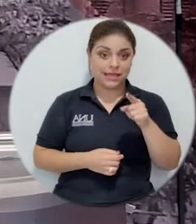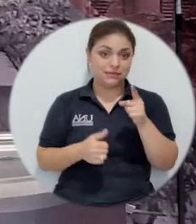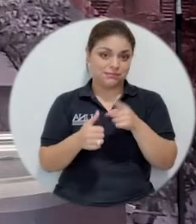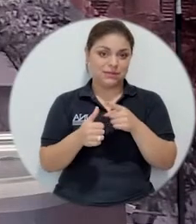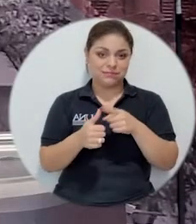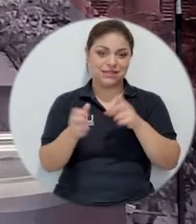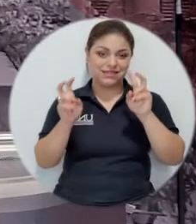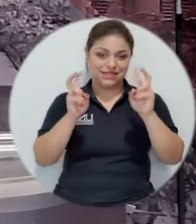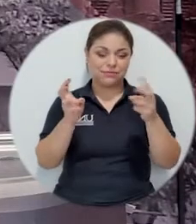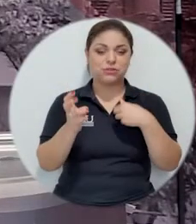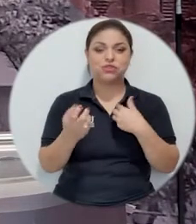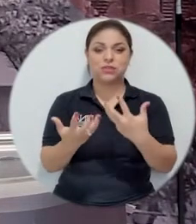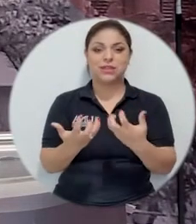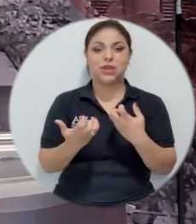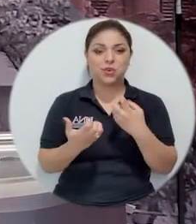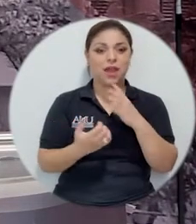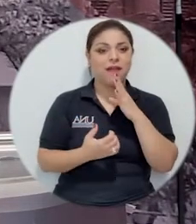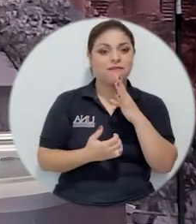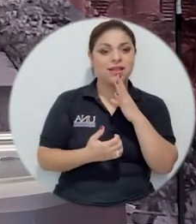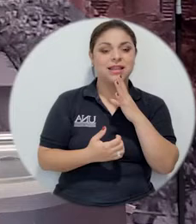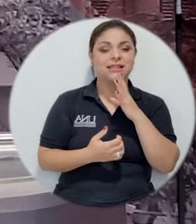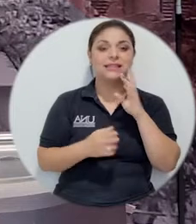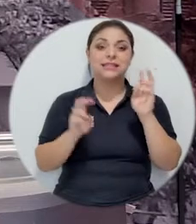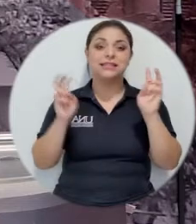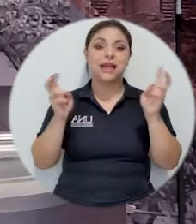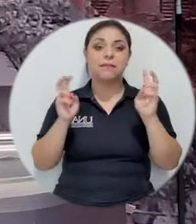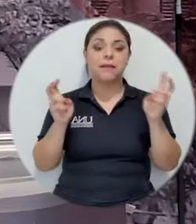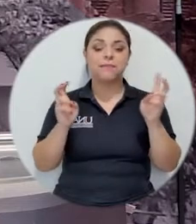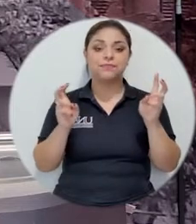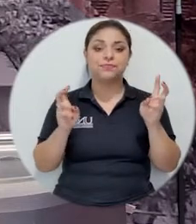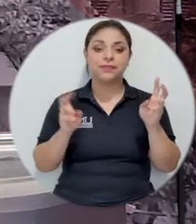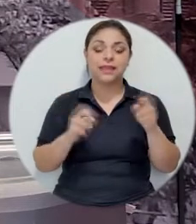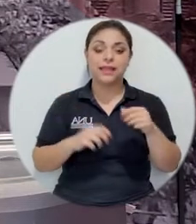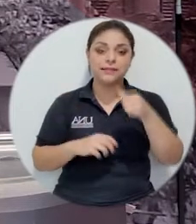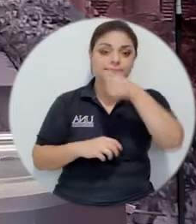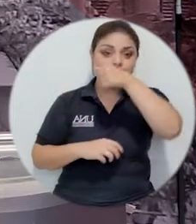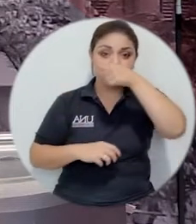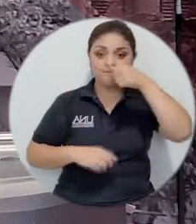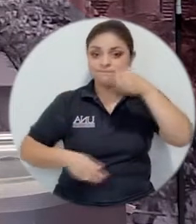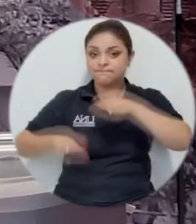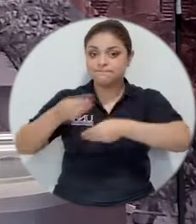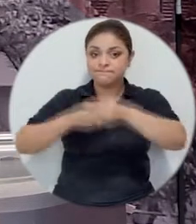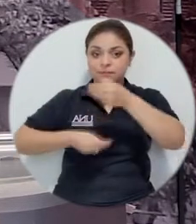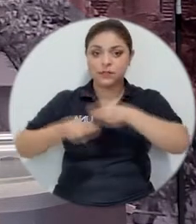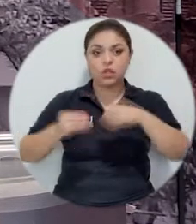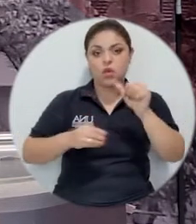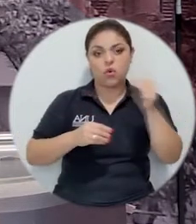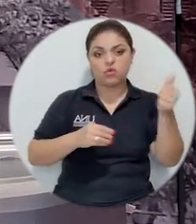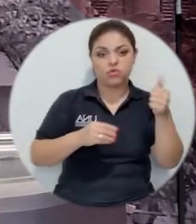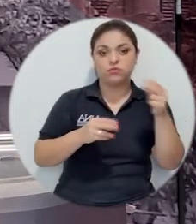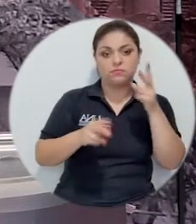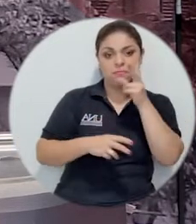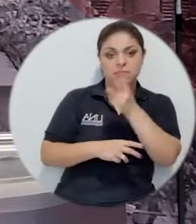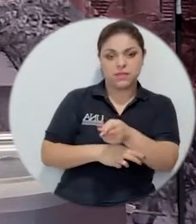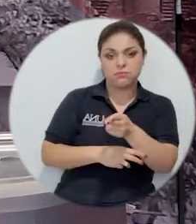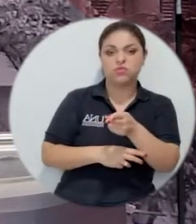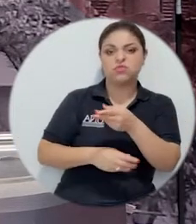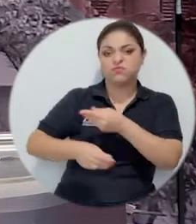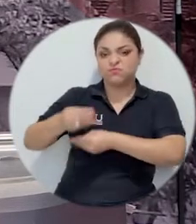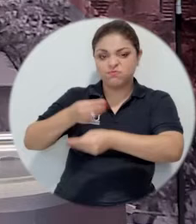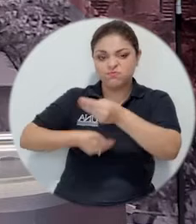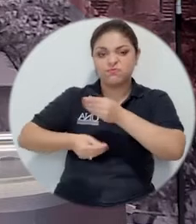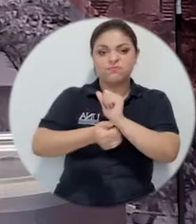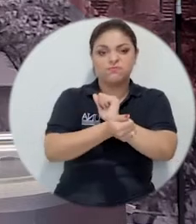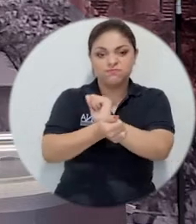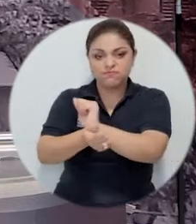con usted, que es el tema del narcotráfico y delitos conexos, ¿verdad? Todo lo que tiene que ver con trata de